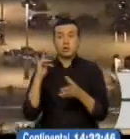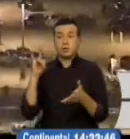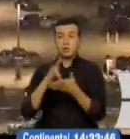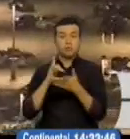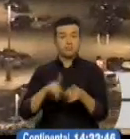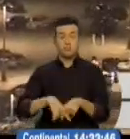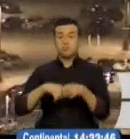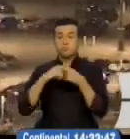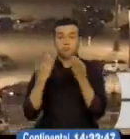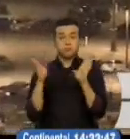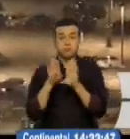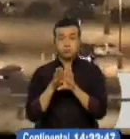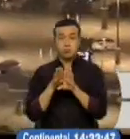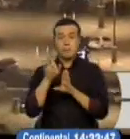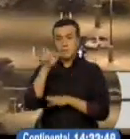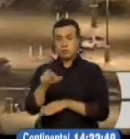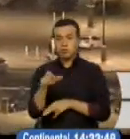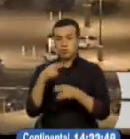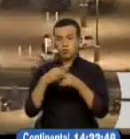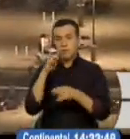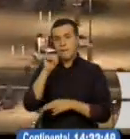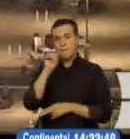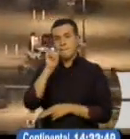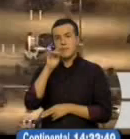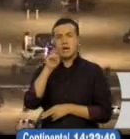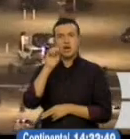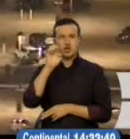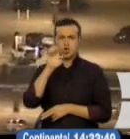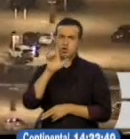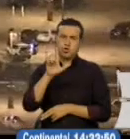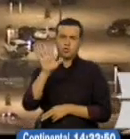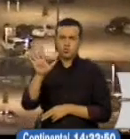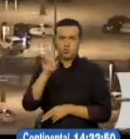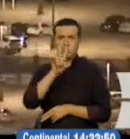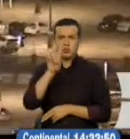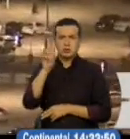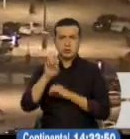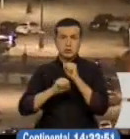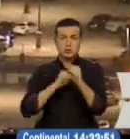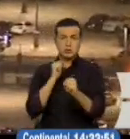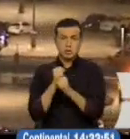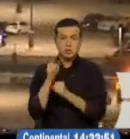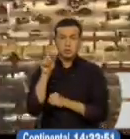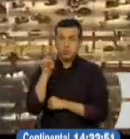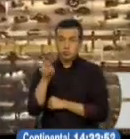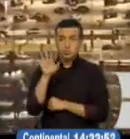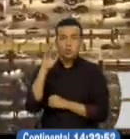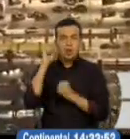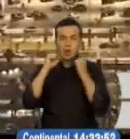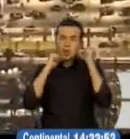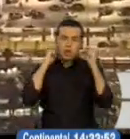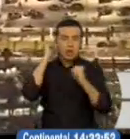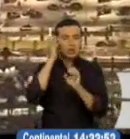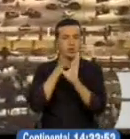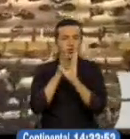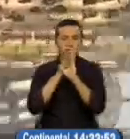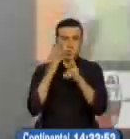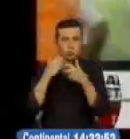terminal aérea. El hombre, identificado como Michael Wayne, de 26 años, presenta un cuadro de angustia